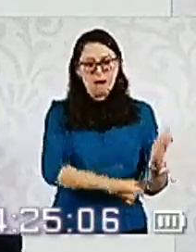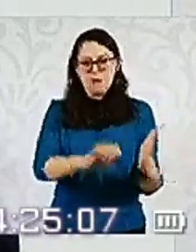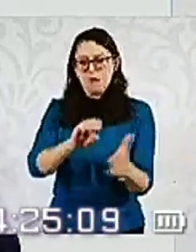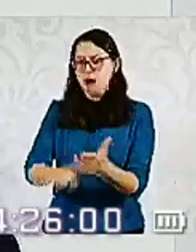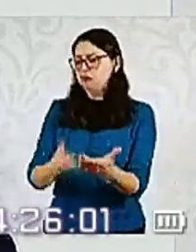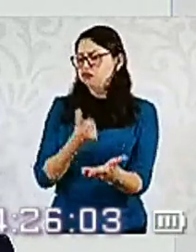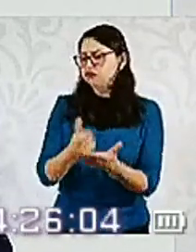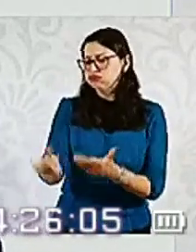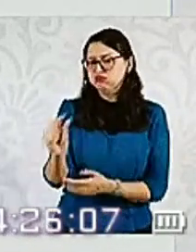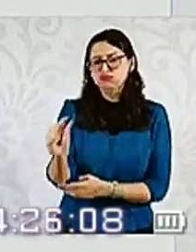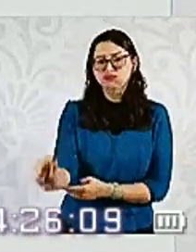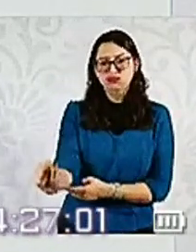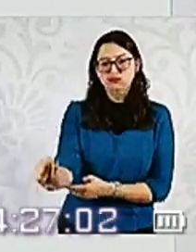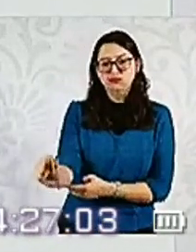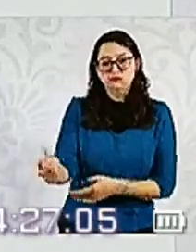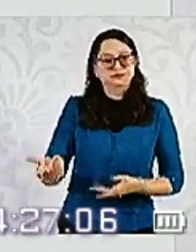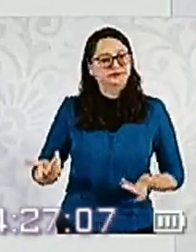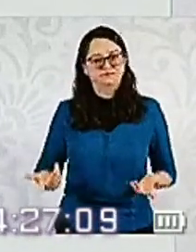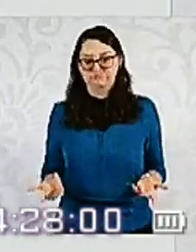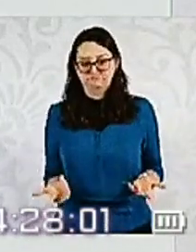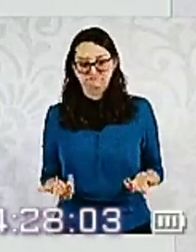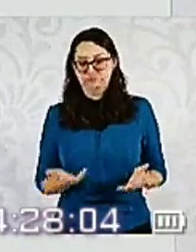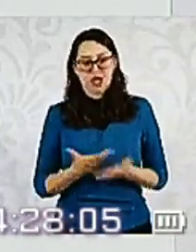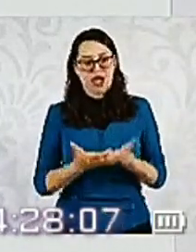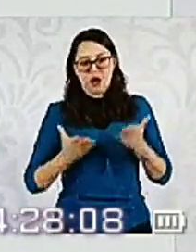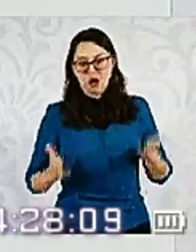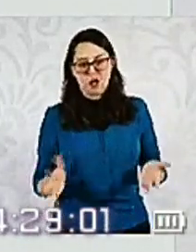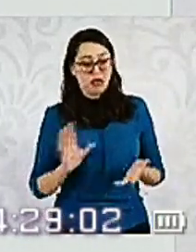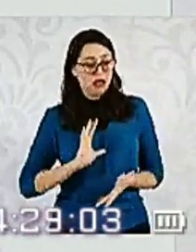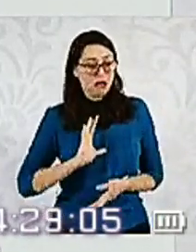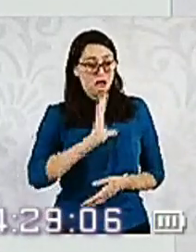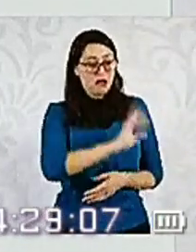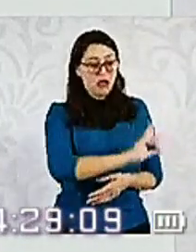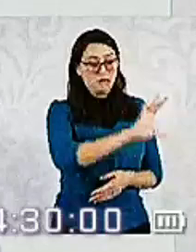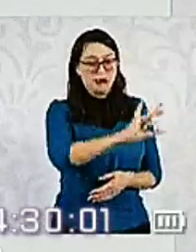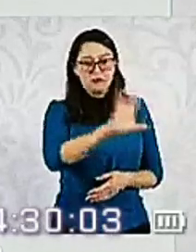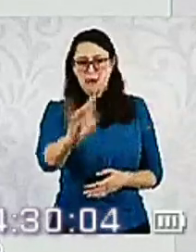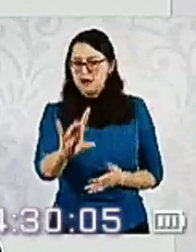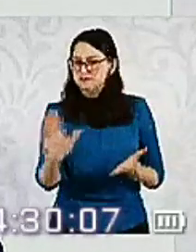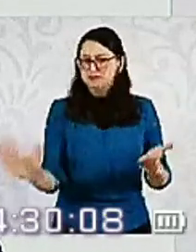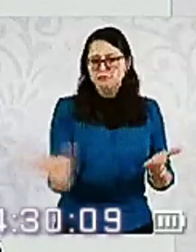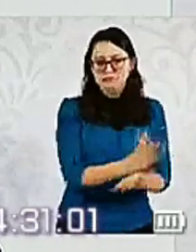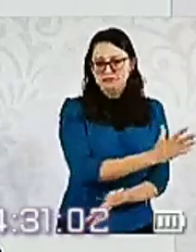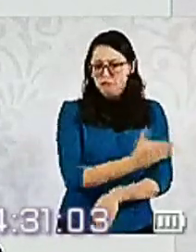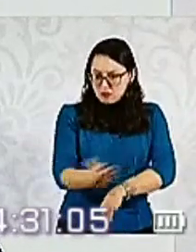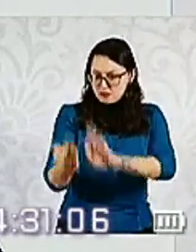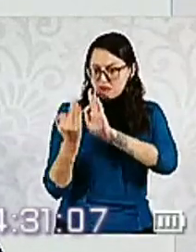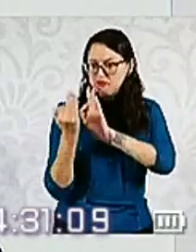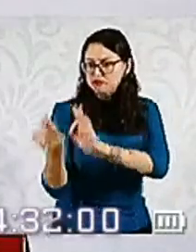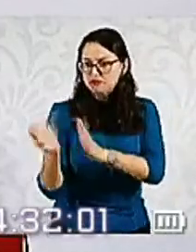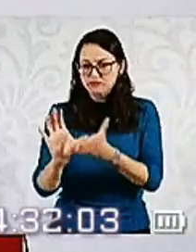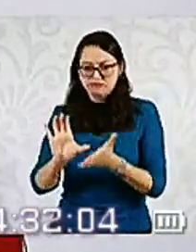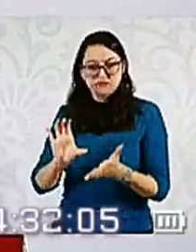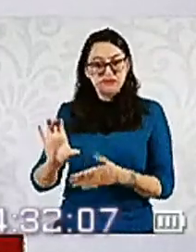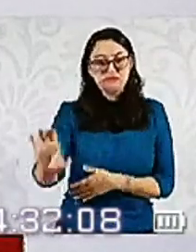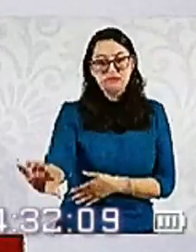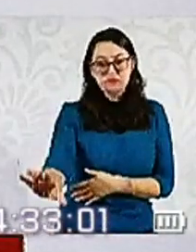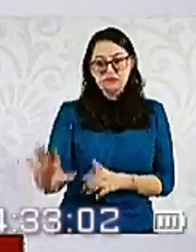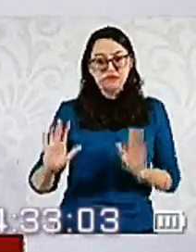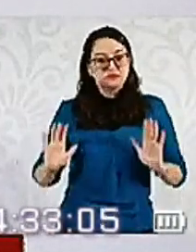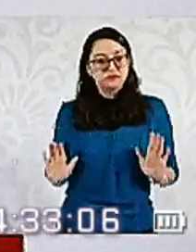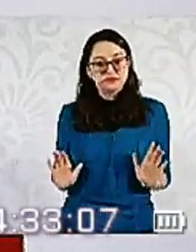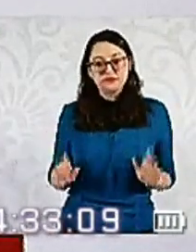Entonces, al no tener una comisión, al tener una entrega directa, pues también permite orientar cada vez más recursos a